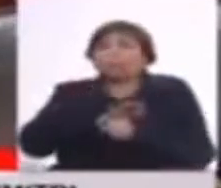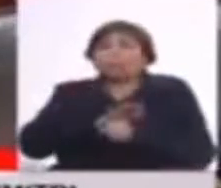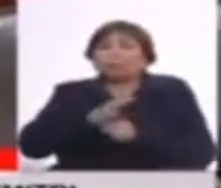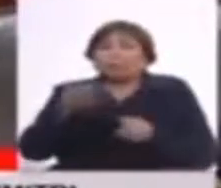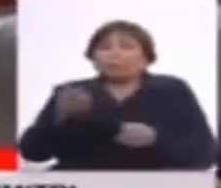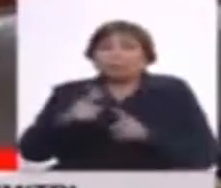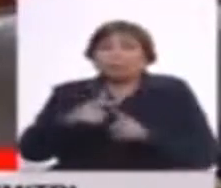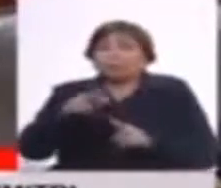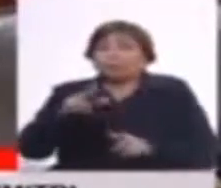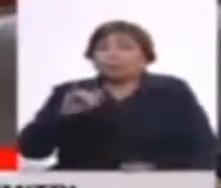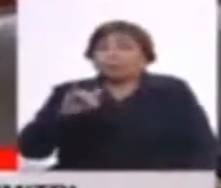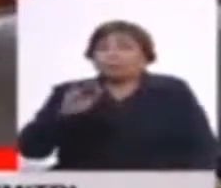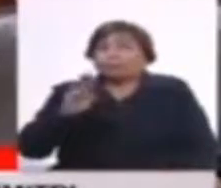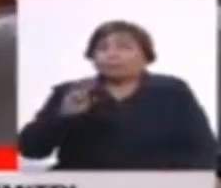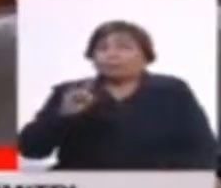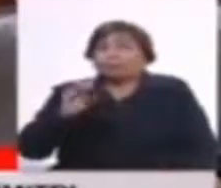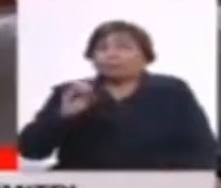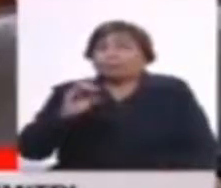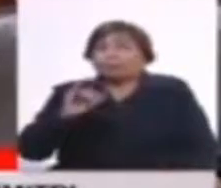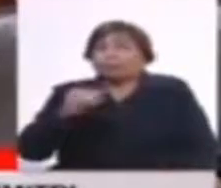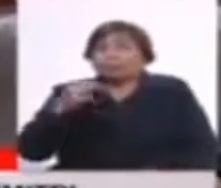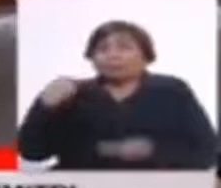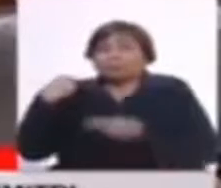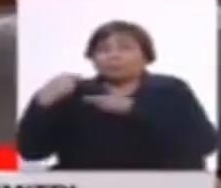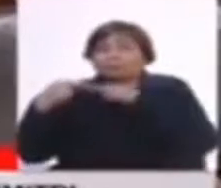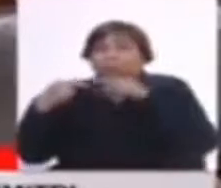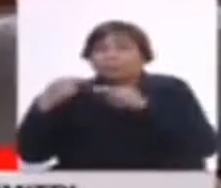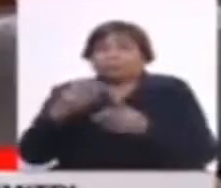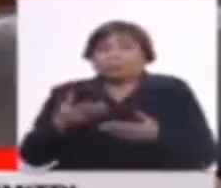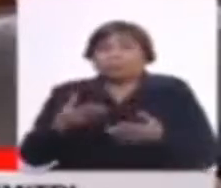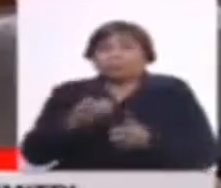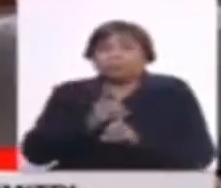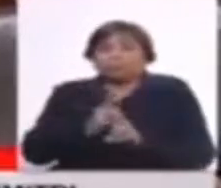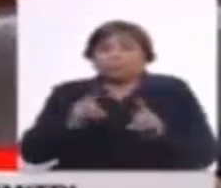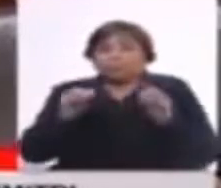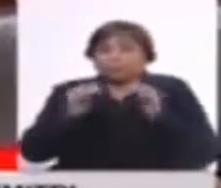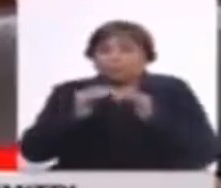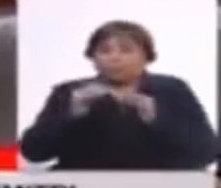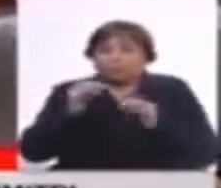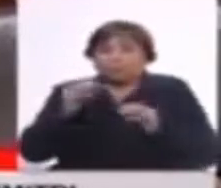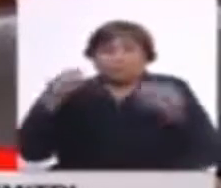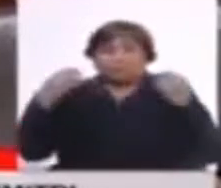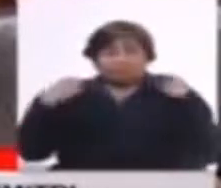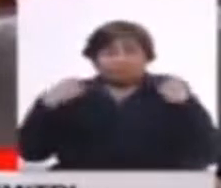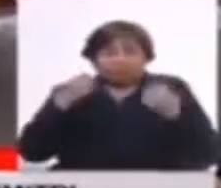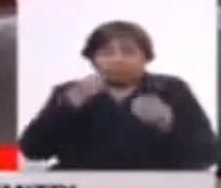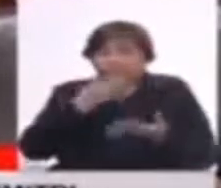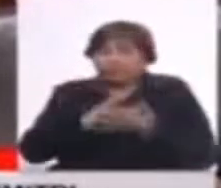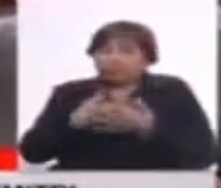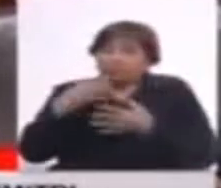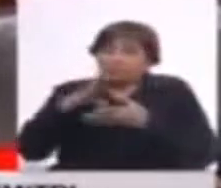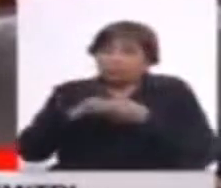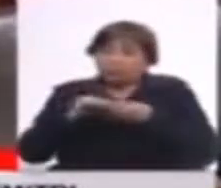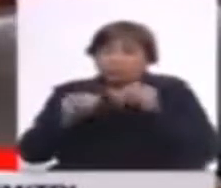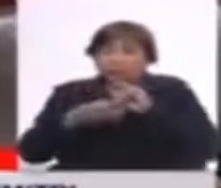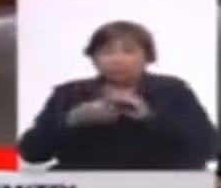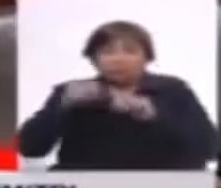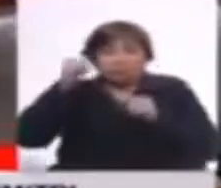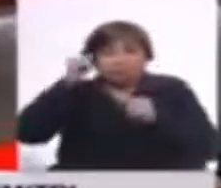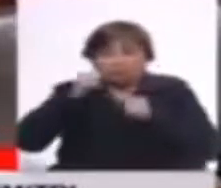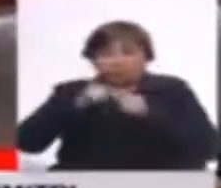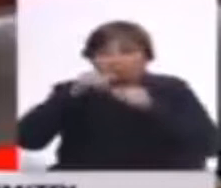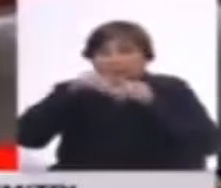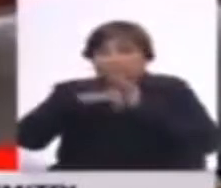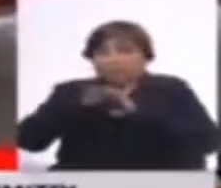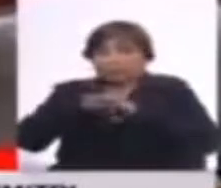cambian también sus comandantes generales, y eso es un grave error. Así no se puede trabajar, así no puede trabajar la